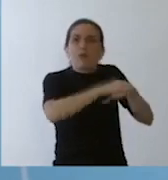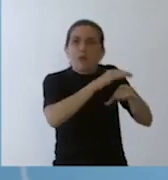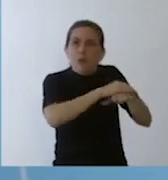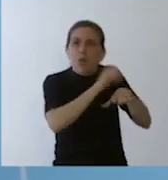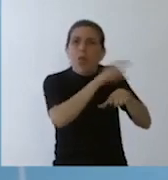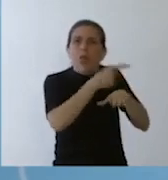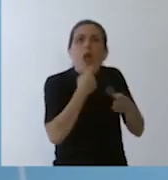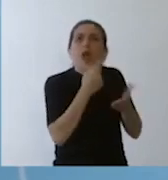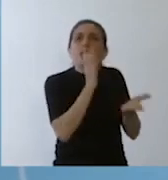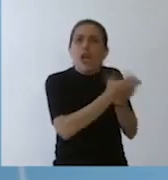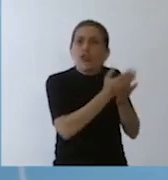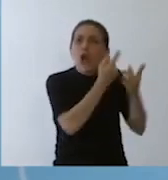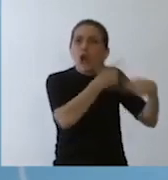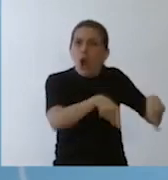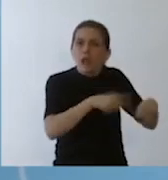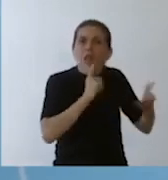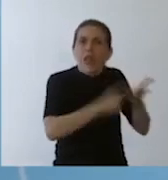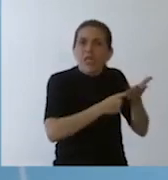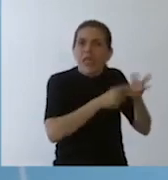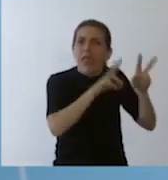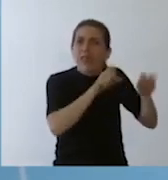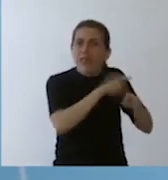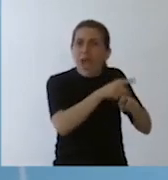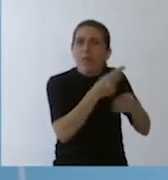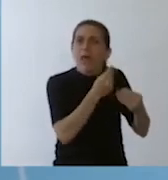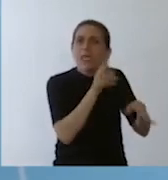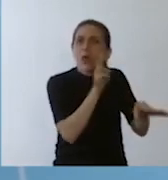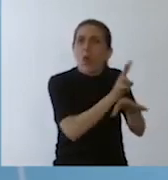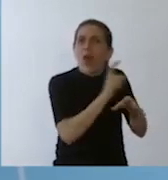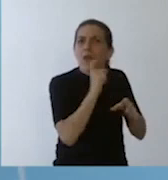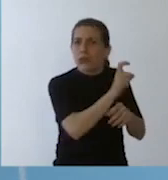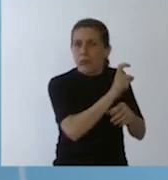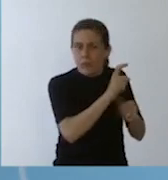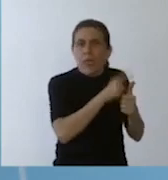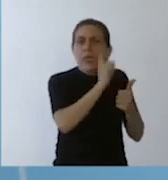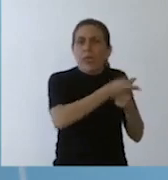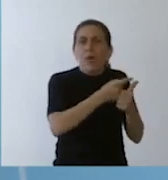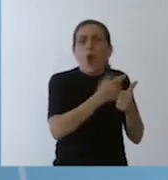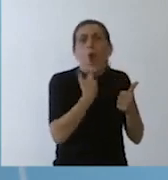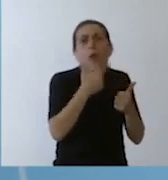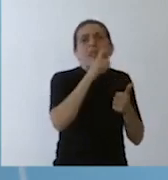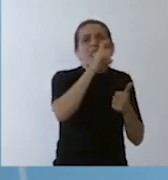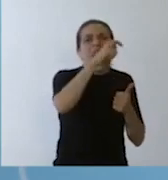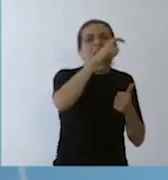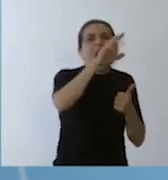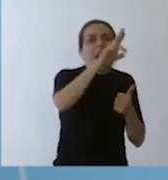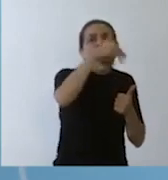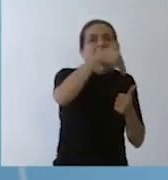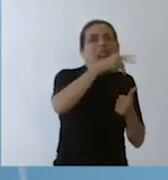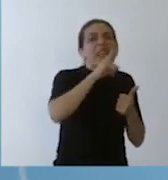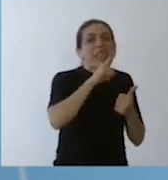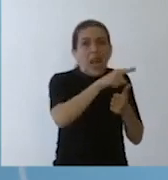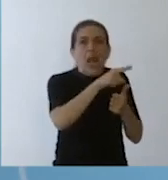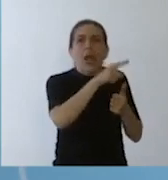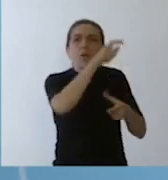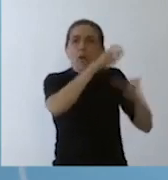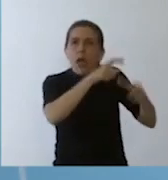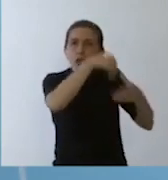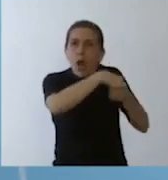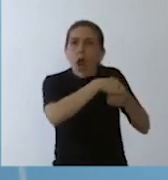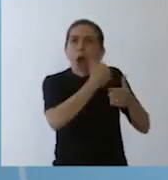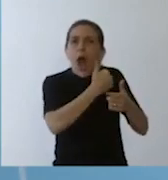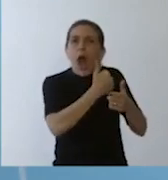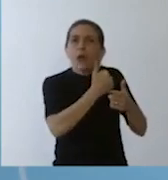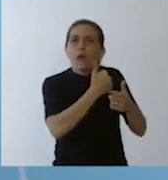medidas que se deben tomar en materia de prevención y obviamente que la CNRT tiene facultades de sanción si no